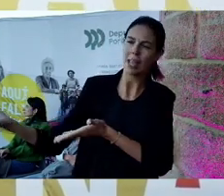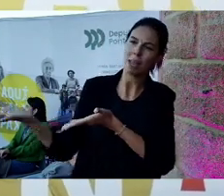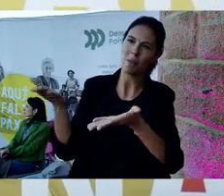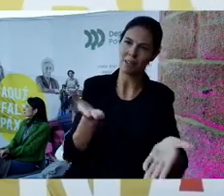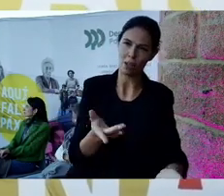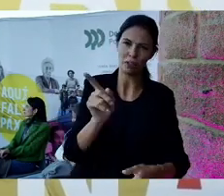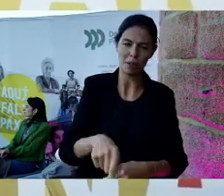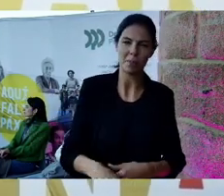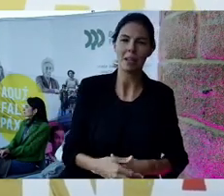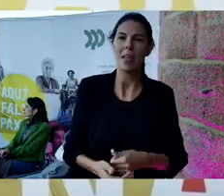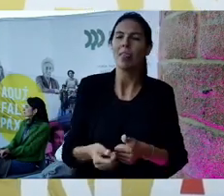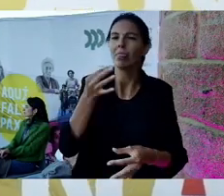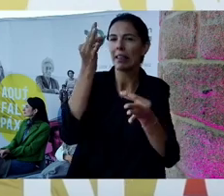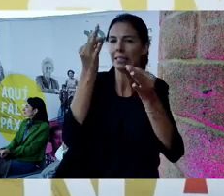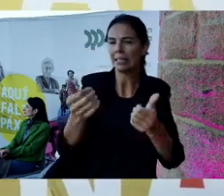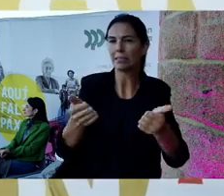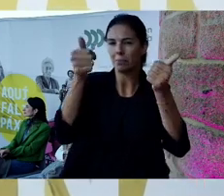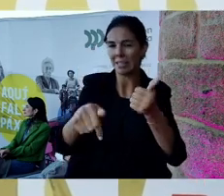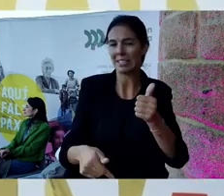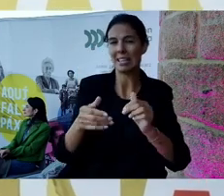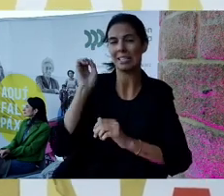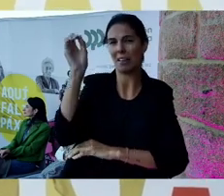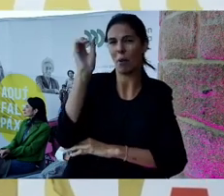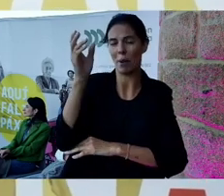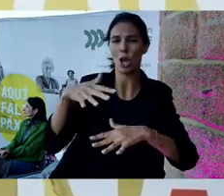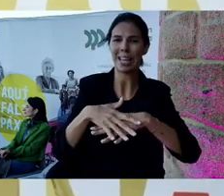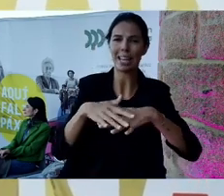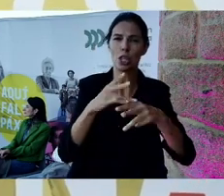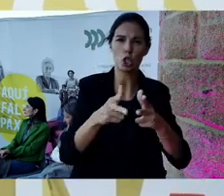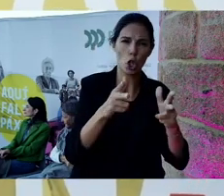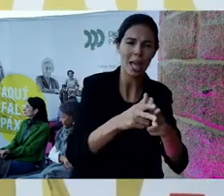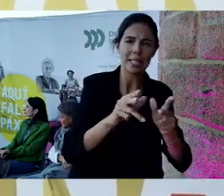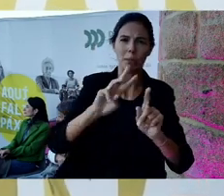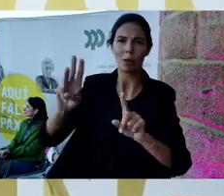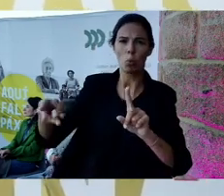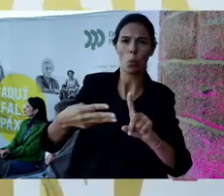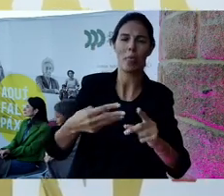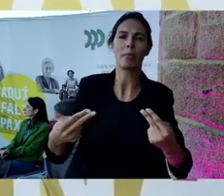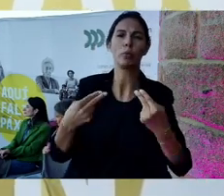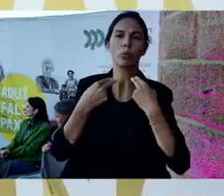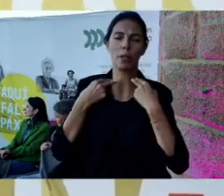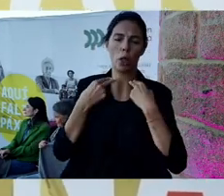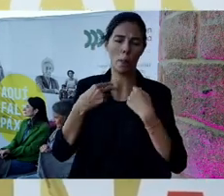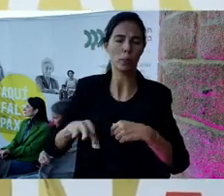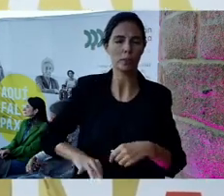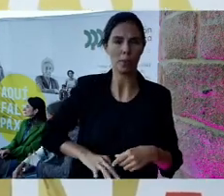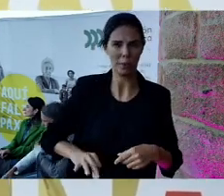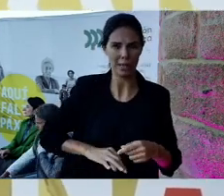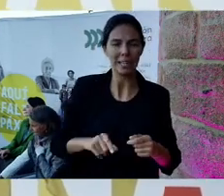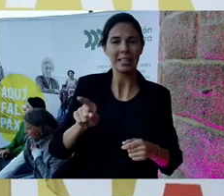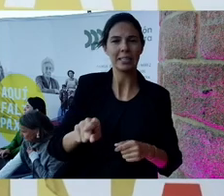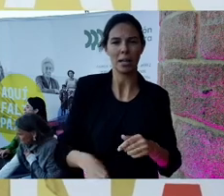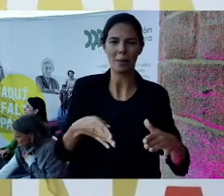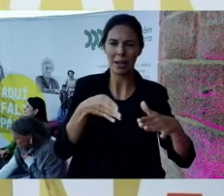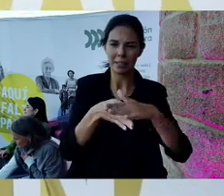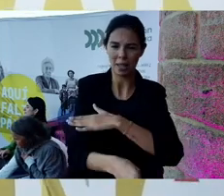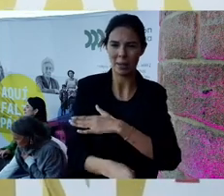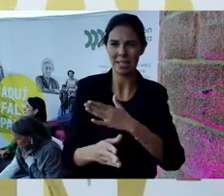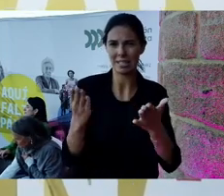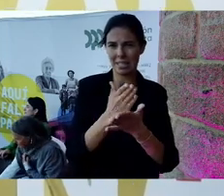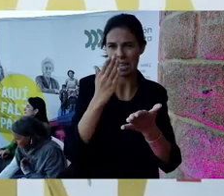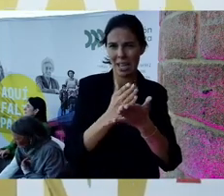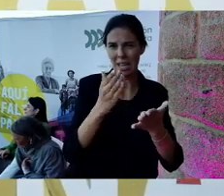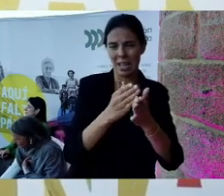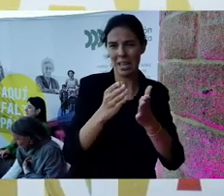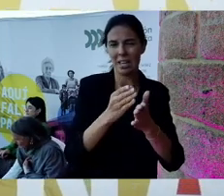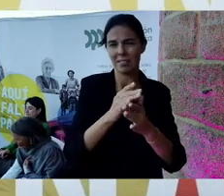que quedades convidados e convidadas. Máis detalles deste faladoiro nas redes sociais e na web da Deputación de Pontevedra, tamén